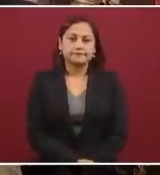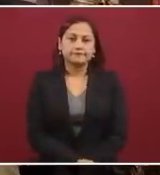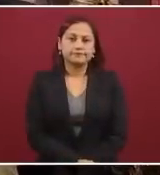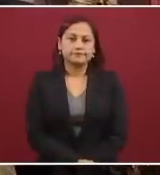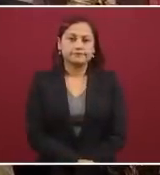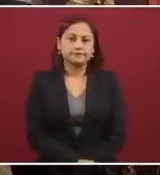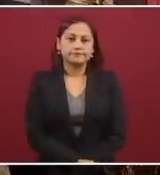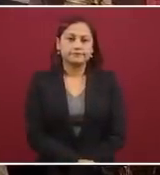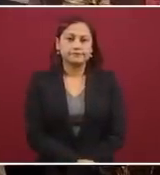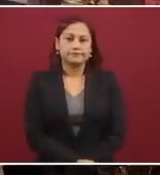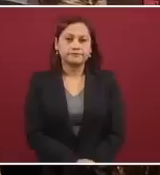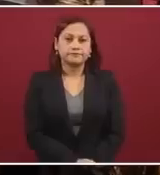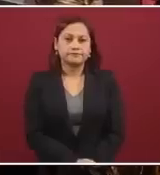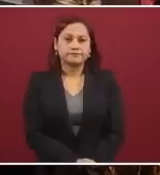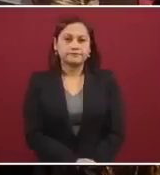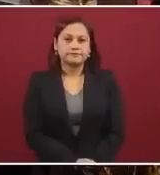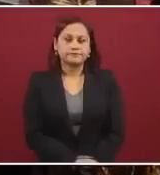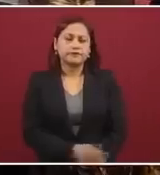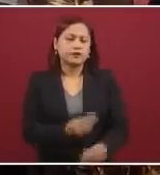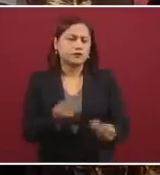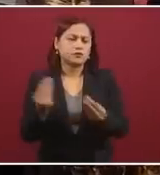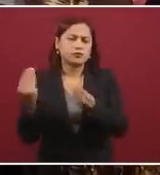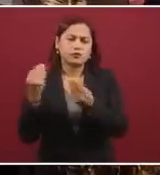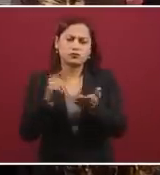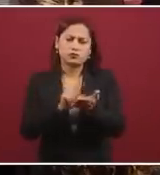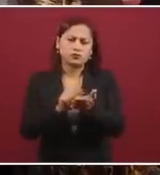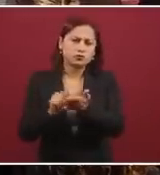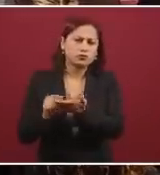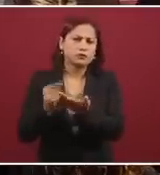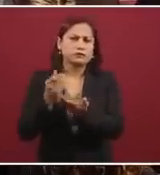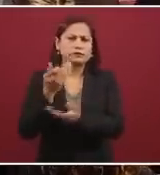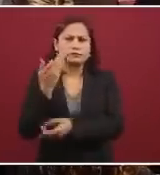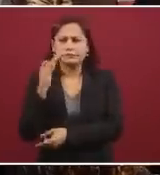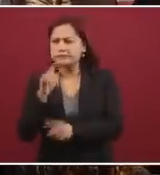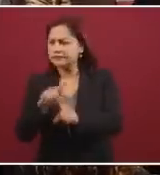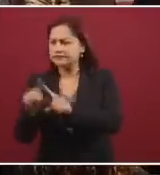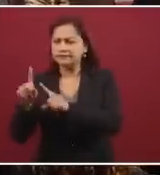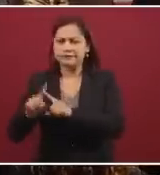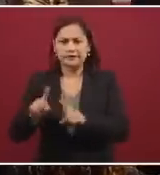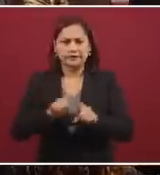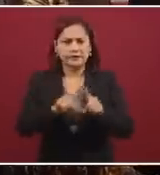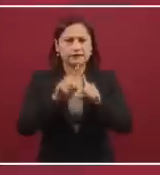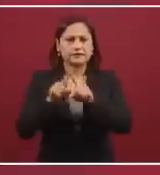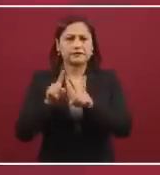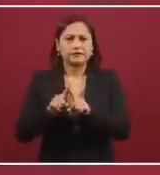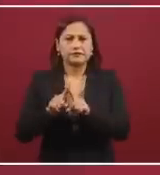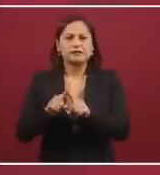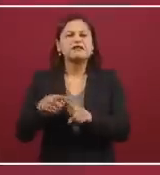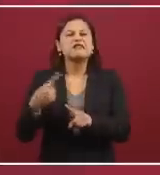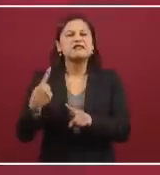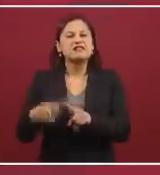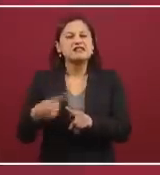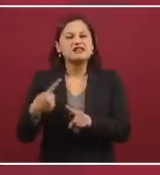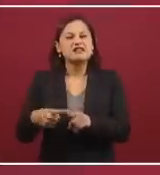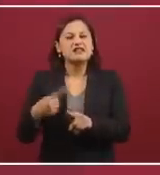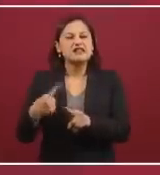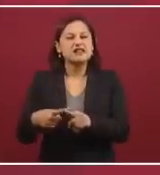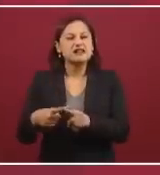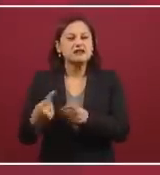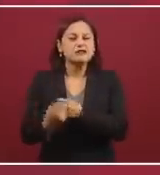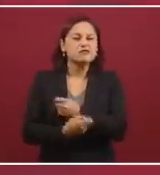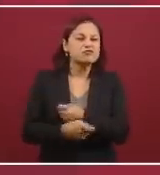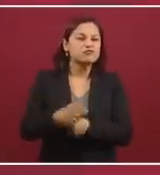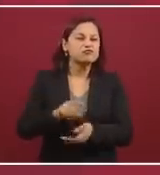de cuentas este hechas por empresas que tienen